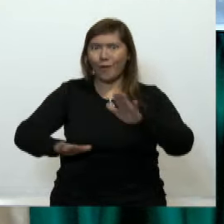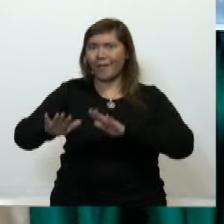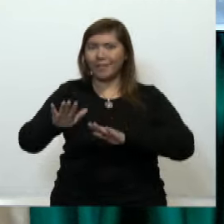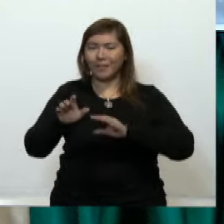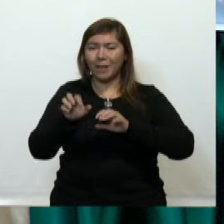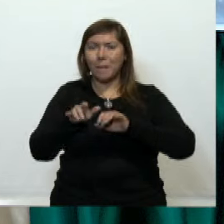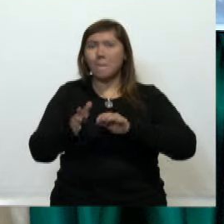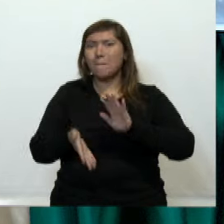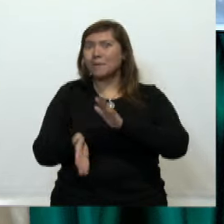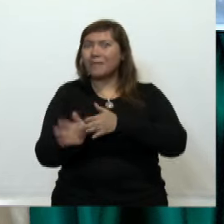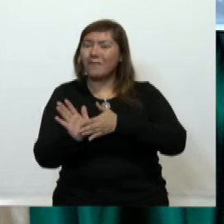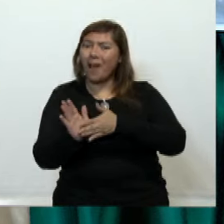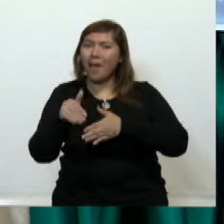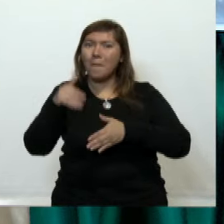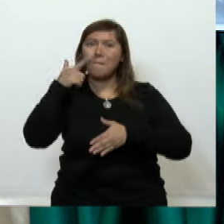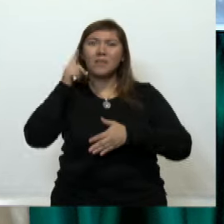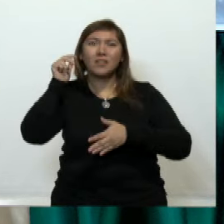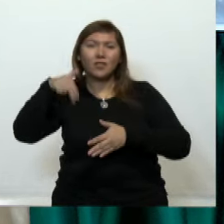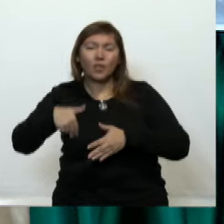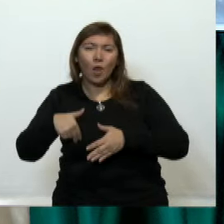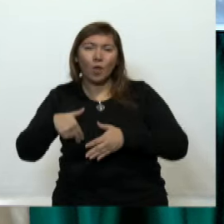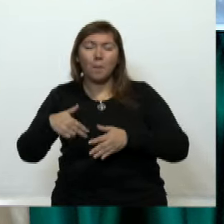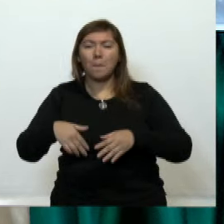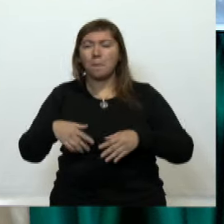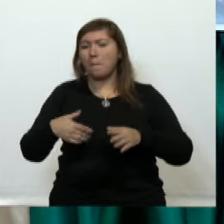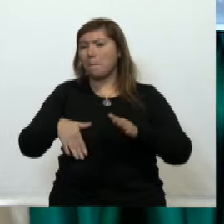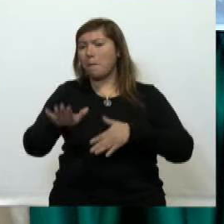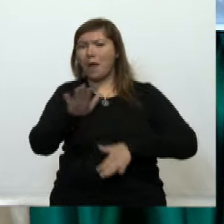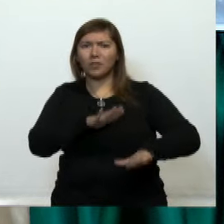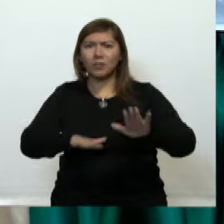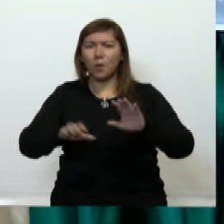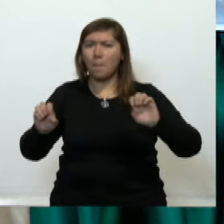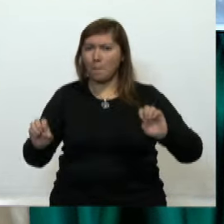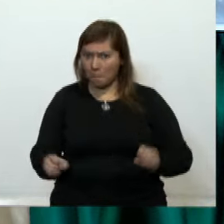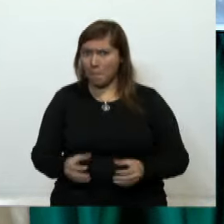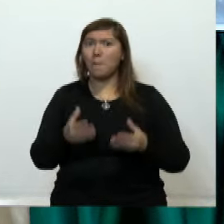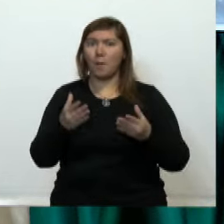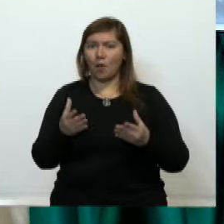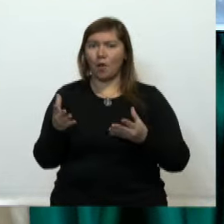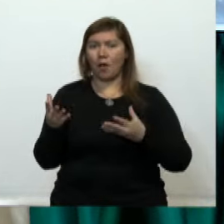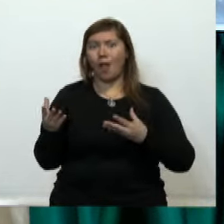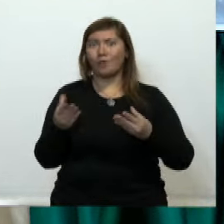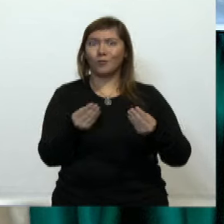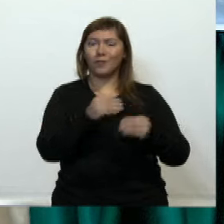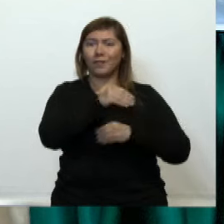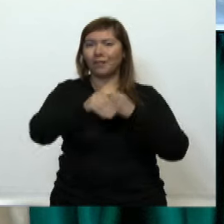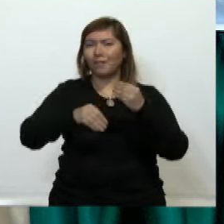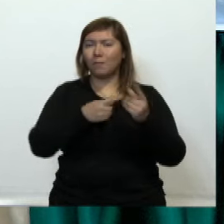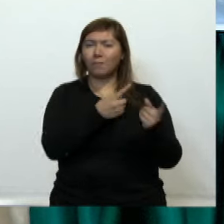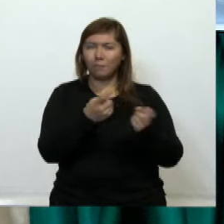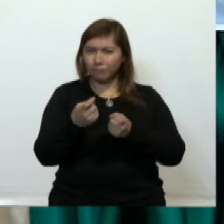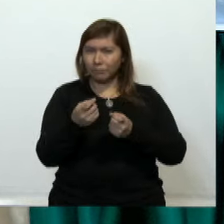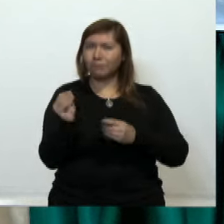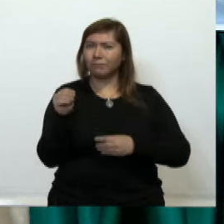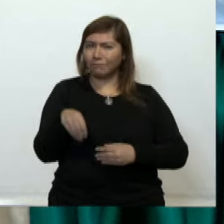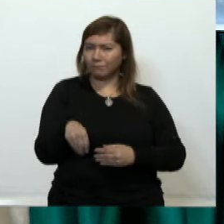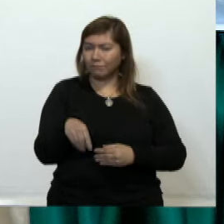estamos, más efectivos vamos a ser con la ayuda a las familias más necesitadas. De algún modo